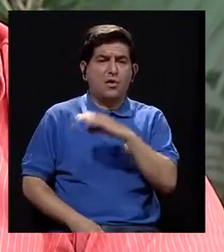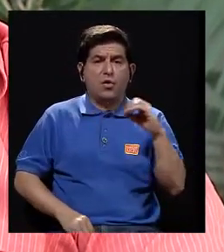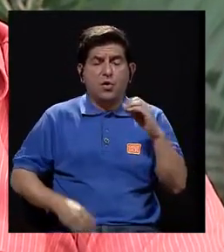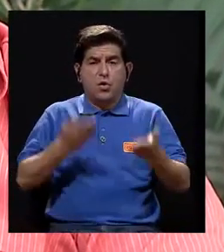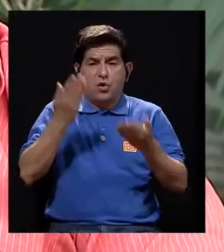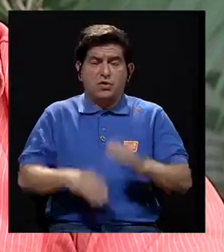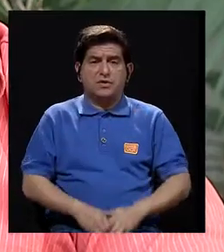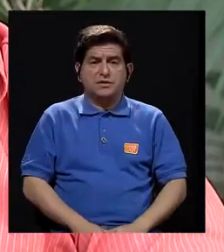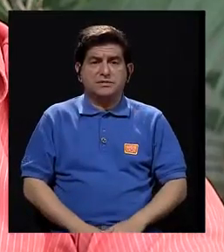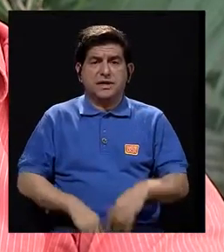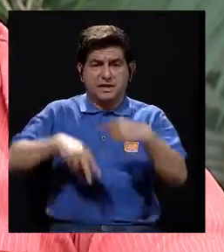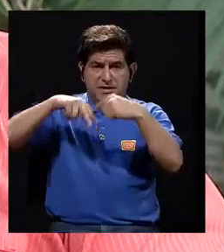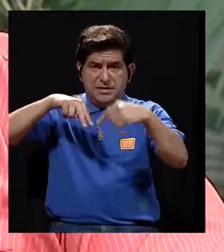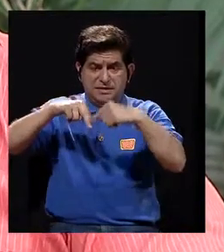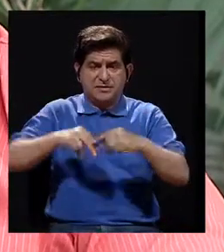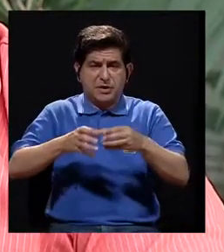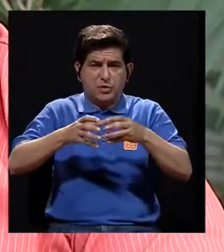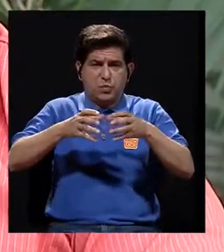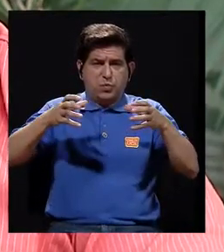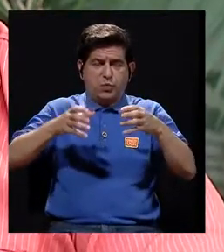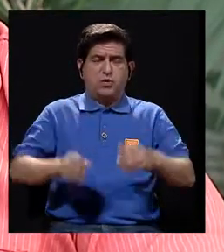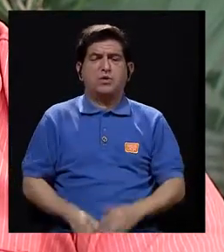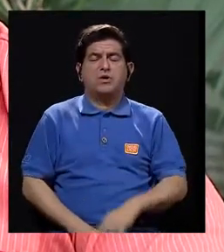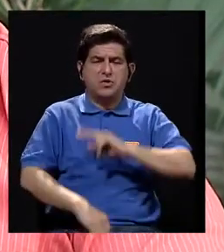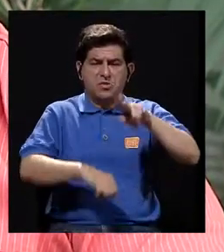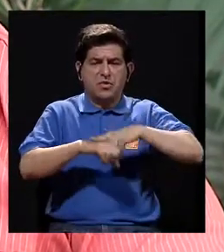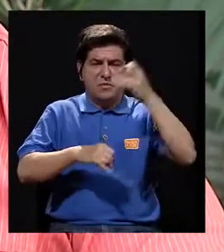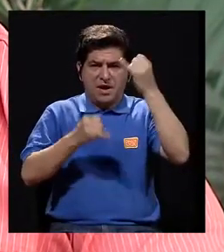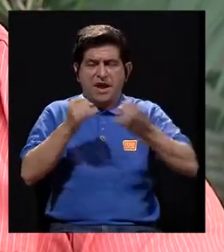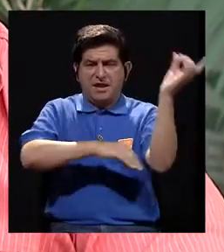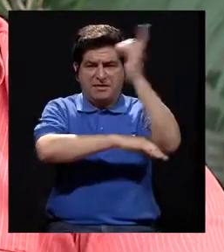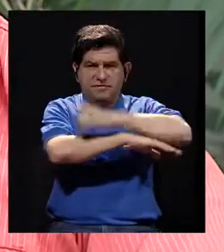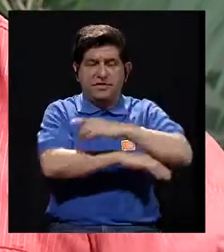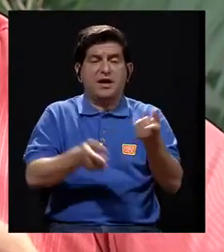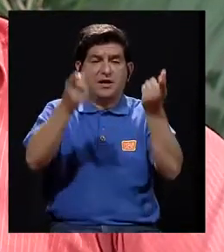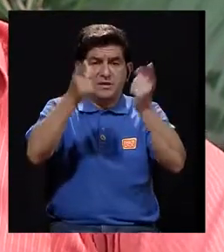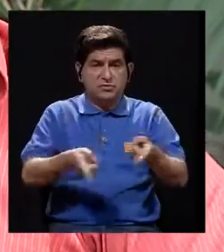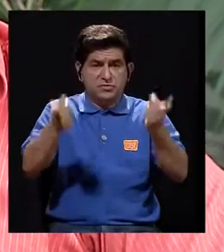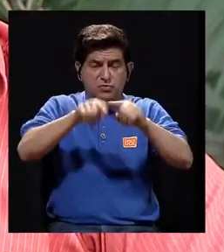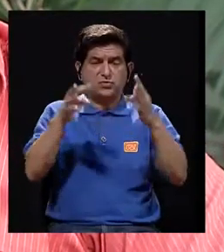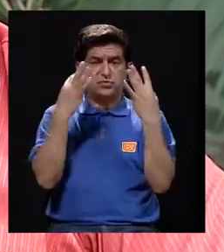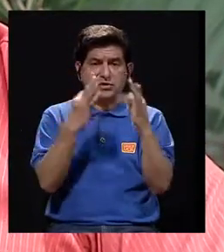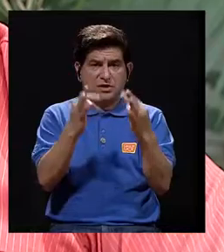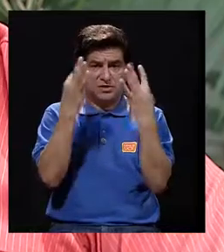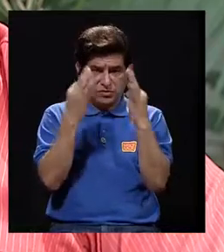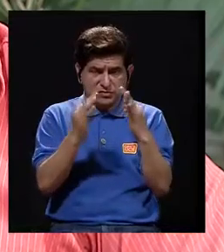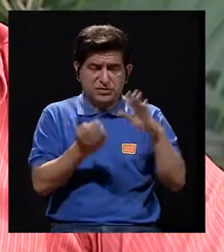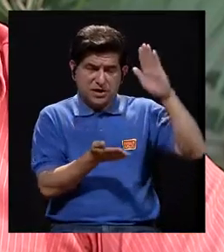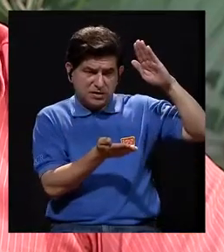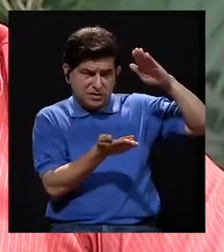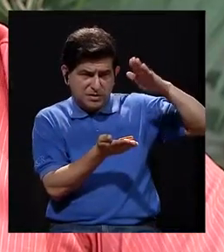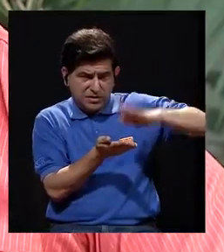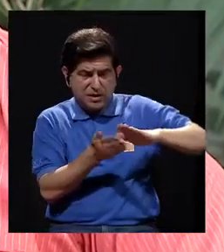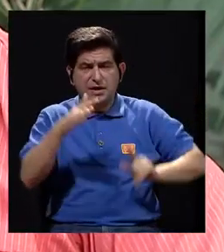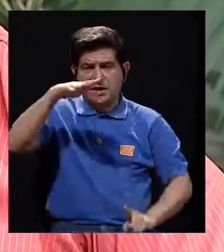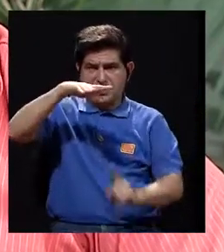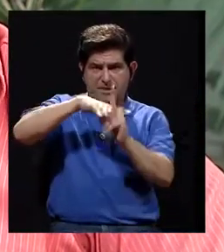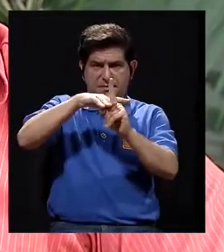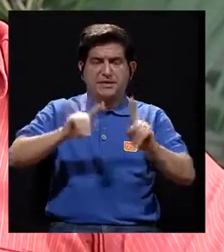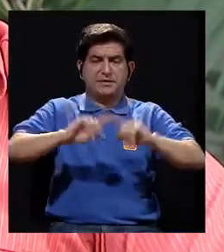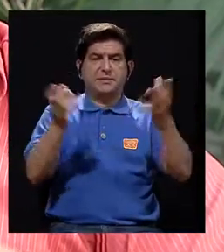hinchadas, ¿verdad?, que es típico el embarazo al final del día, ¿verdad? Básicamente son cosas que se van presentando y que uno trataría de irlas mermando